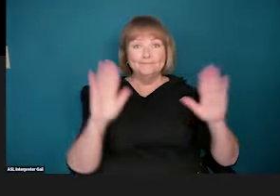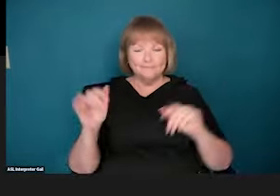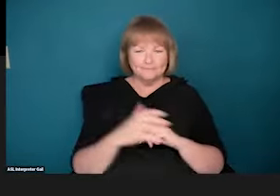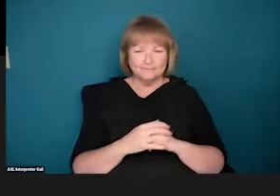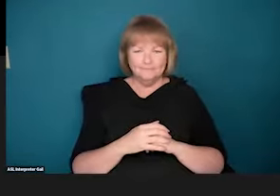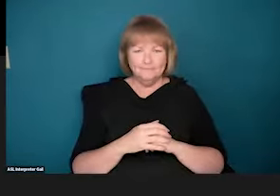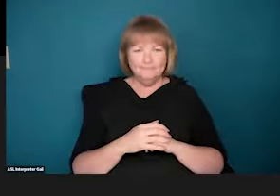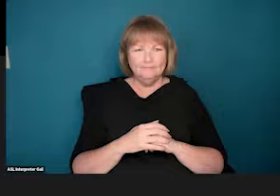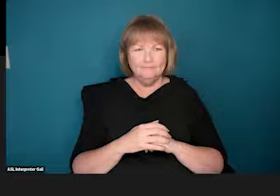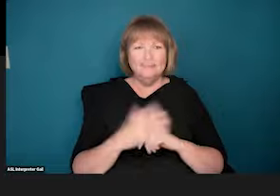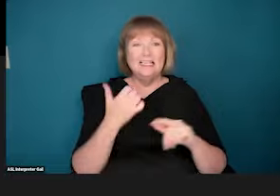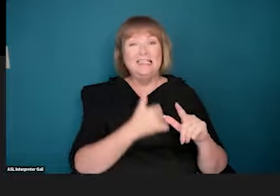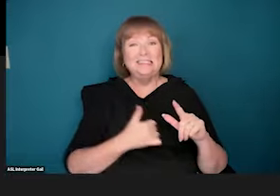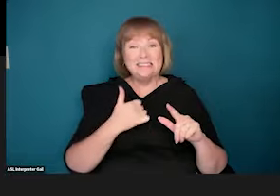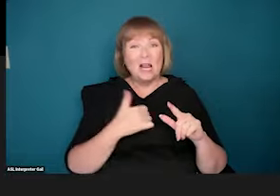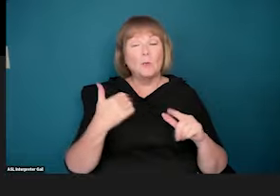ok.